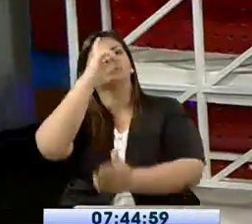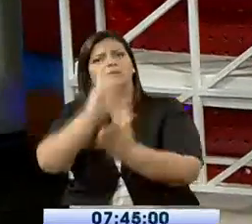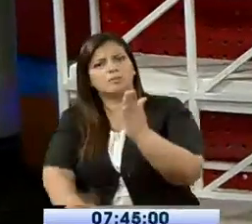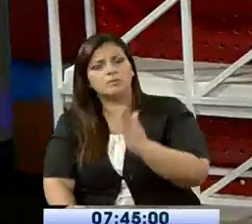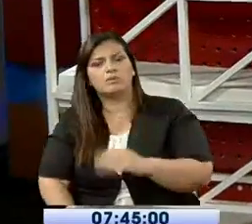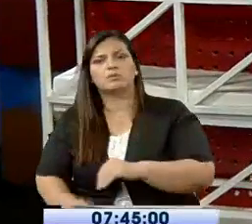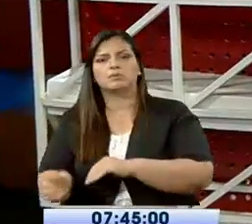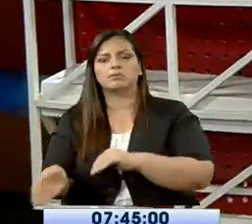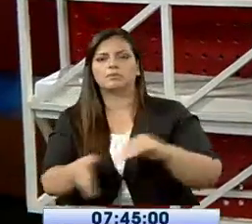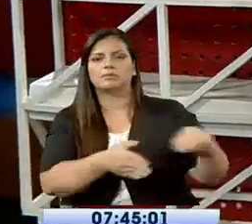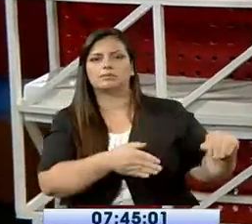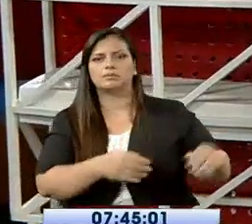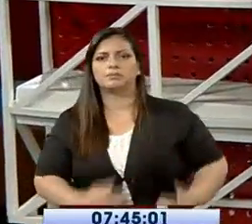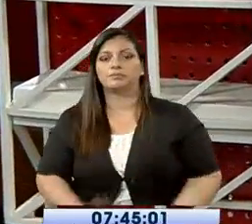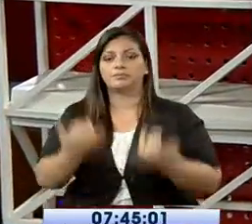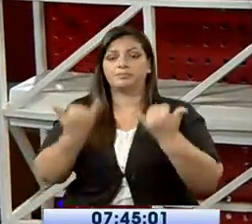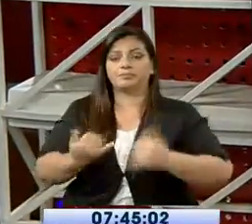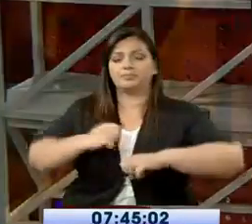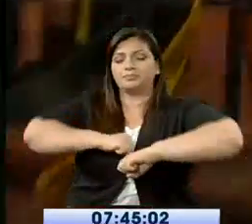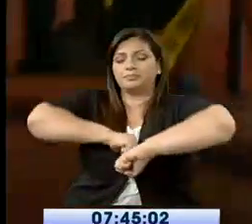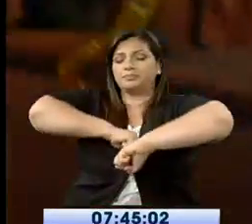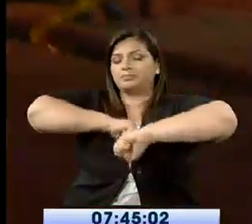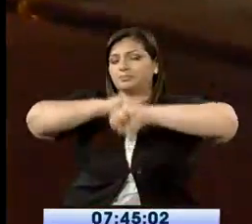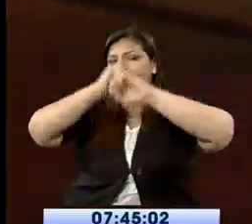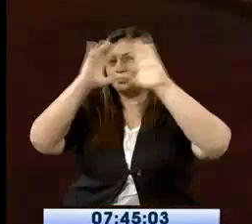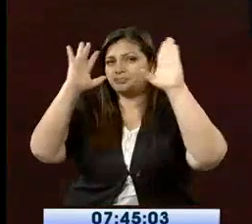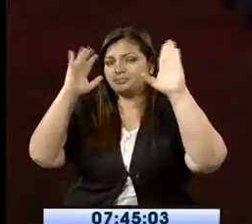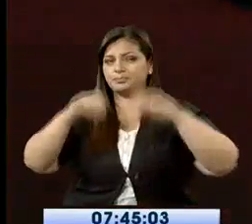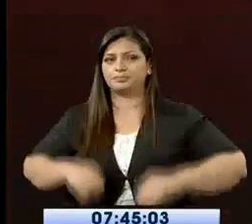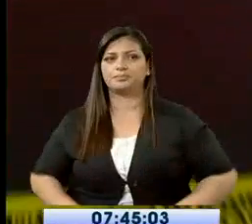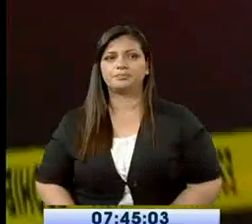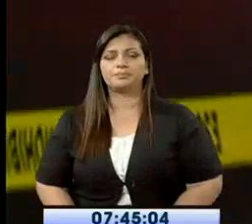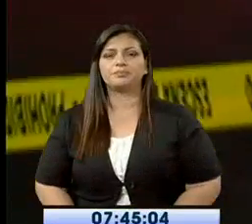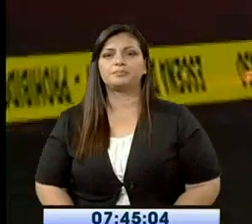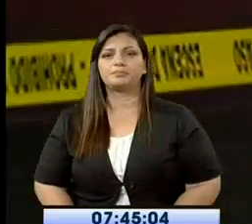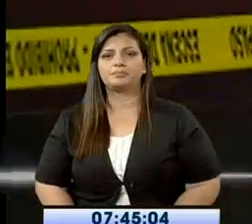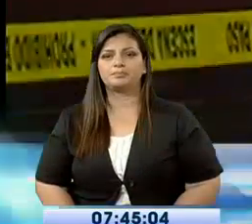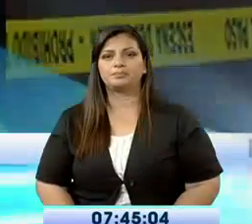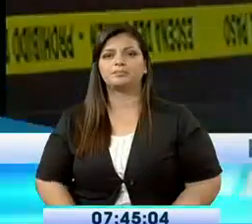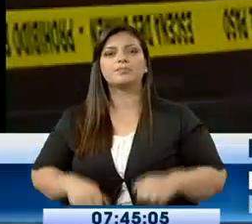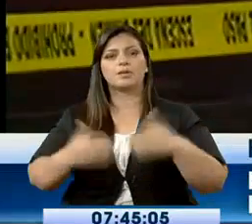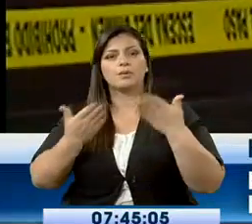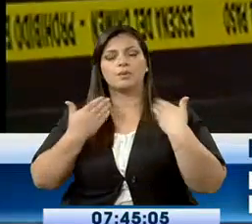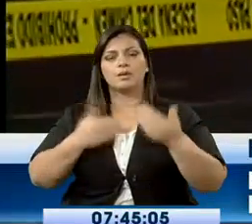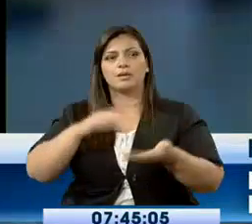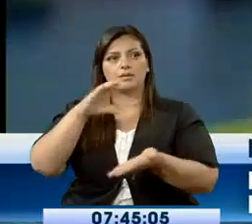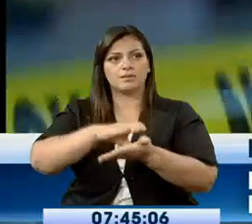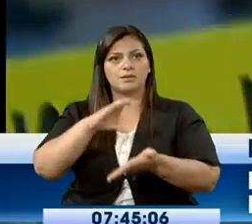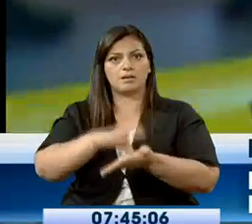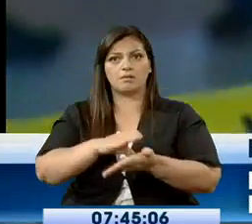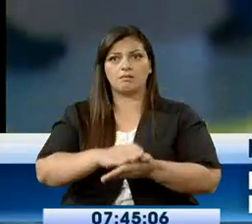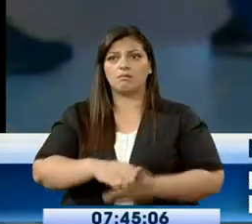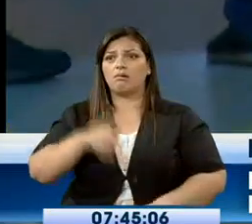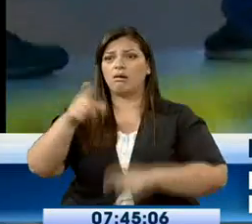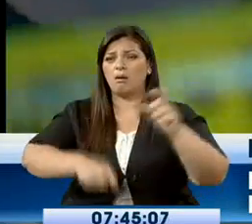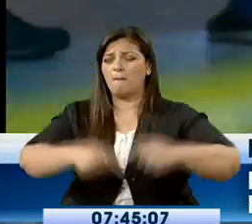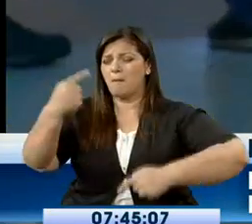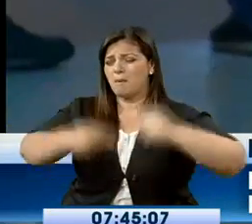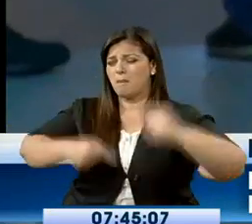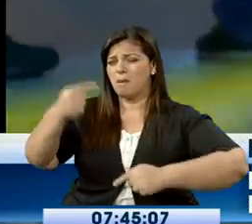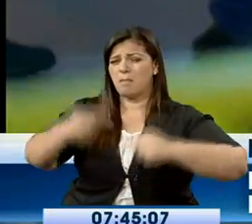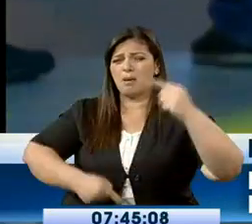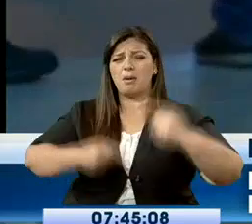Esta madrugada un hombre perdió la vida en medio de una riña callejera registrada en el centro de Guayaquil. Hay